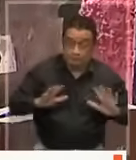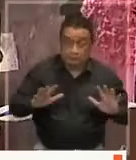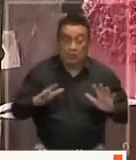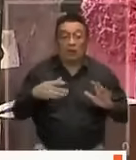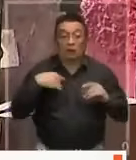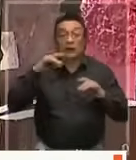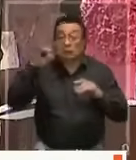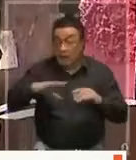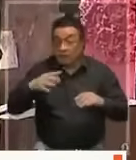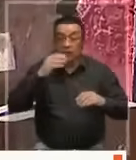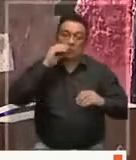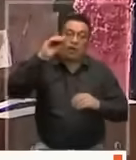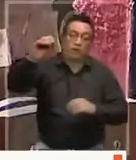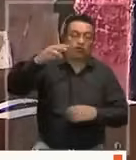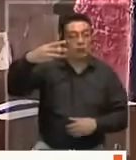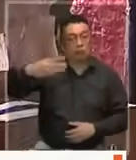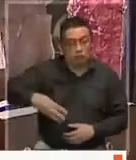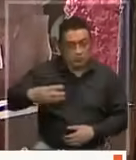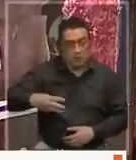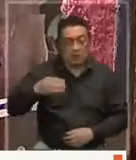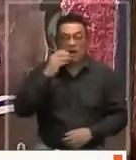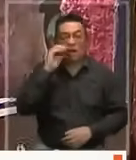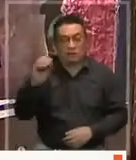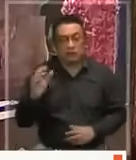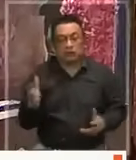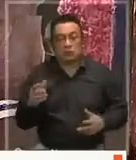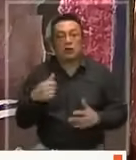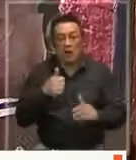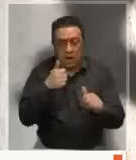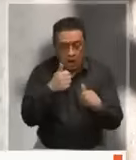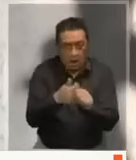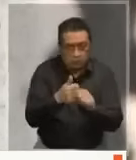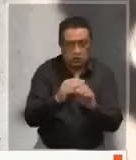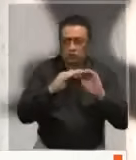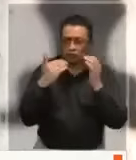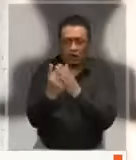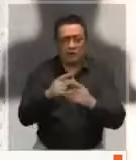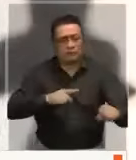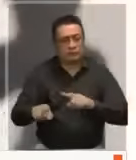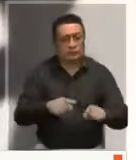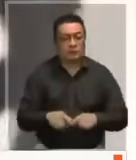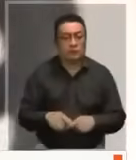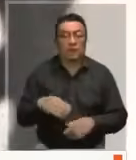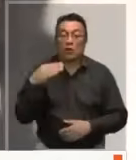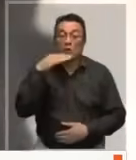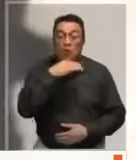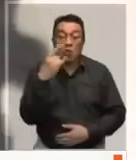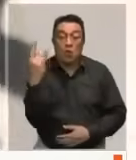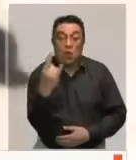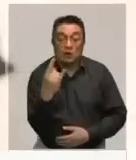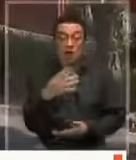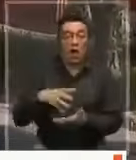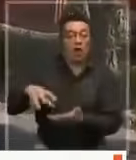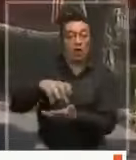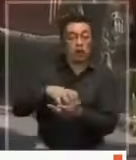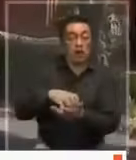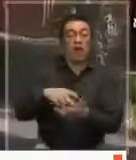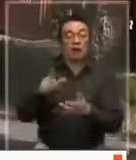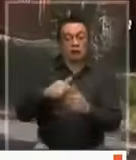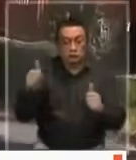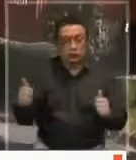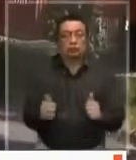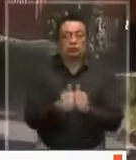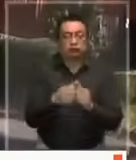algo tenemos que avisar a la municipalidad, viene la... Así que hay que apoyar todas esas gestiones. Una emergencia comunal que no es acompañada por los